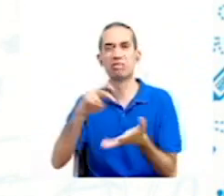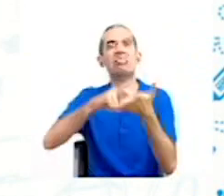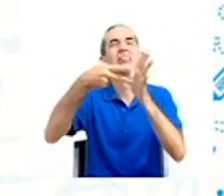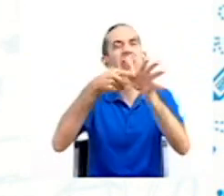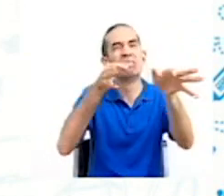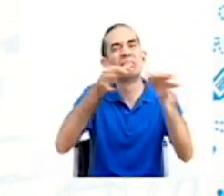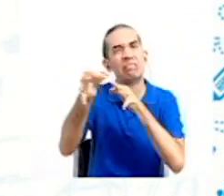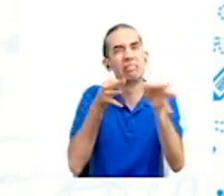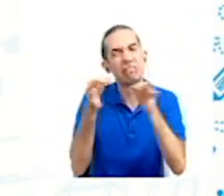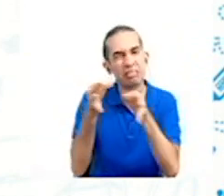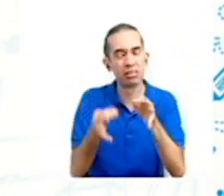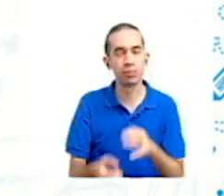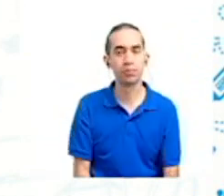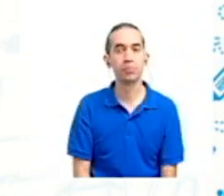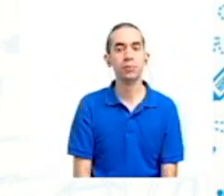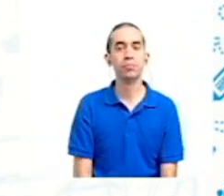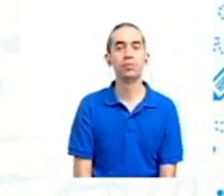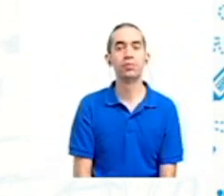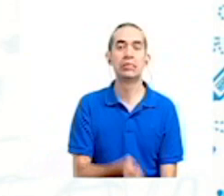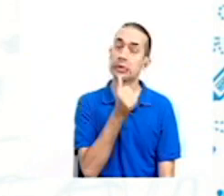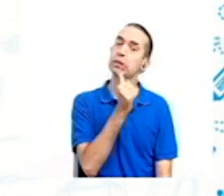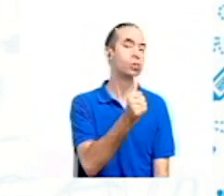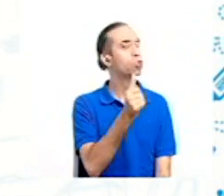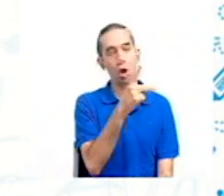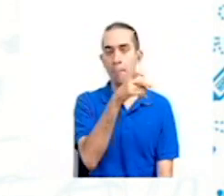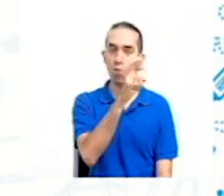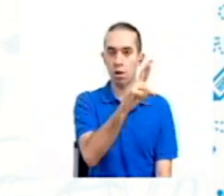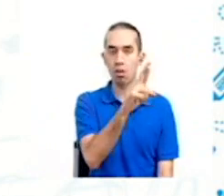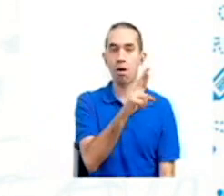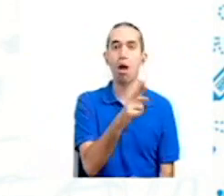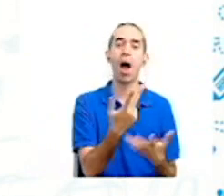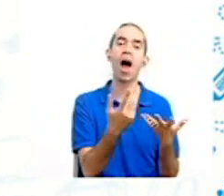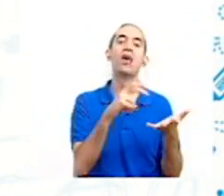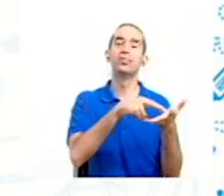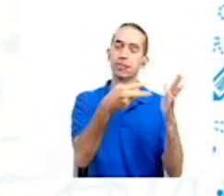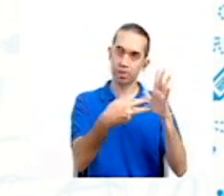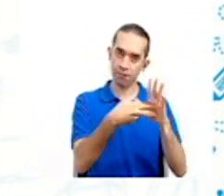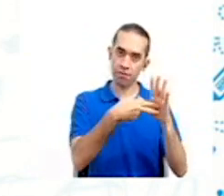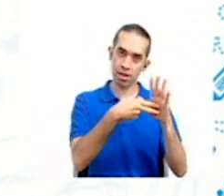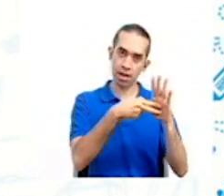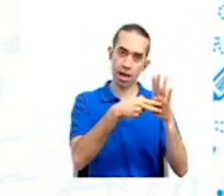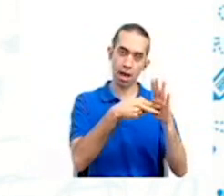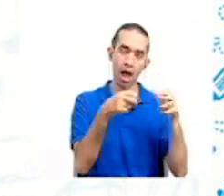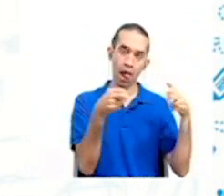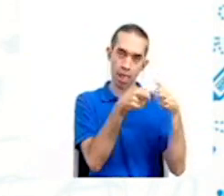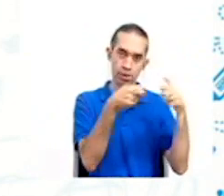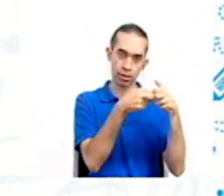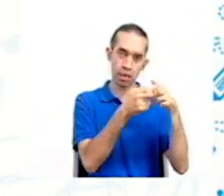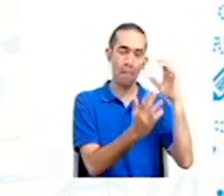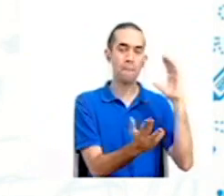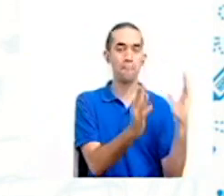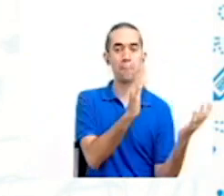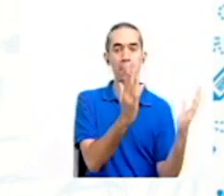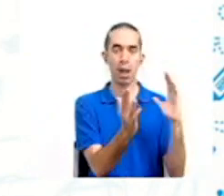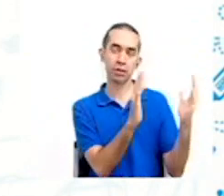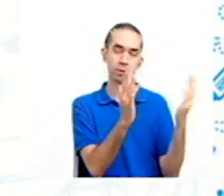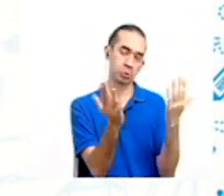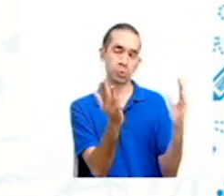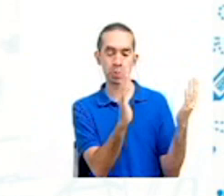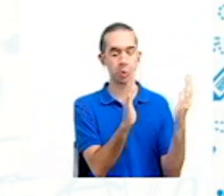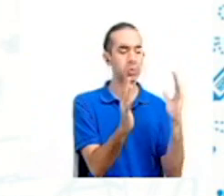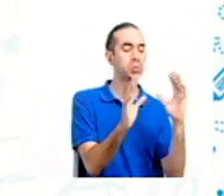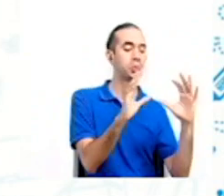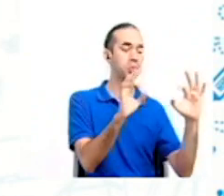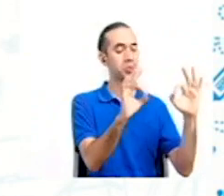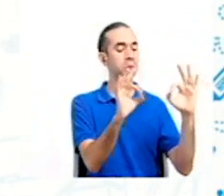o no polares? Una molécula no polar tiene sus cargas eléctricas balanceadas. Eso significa que no hay ningún lugar